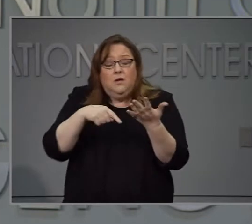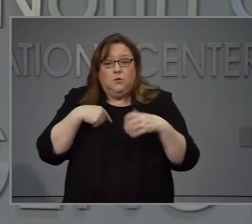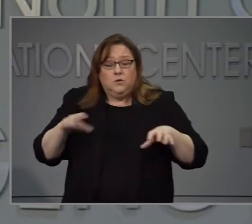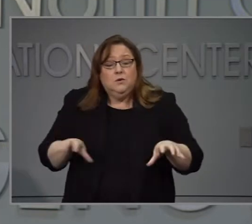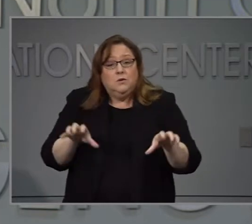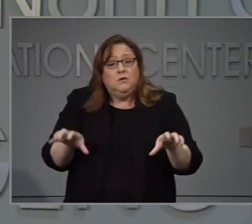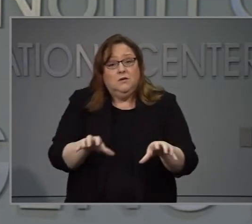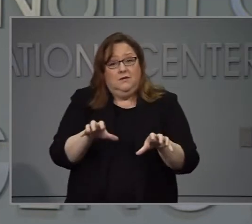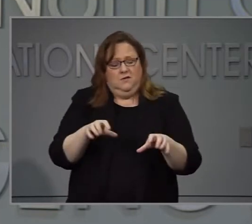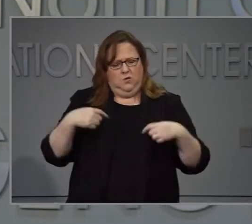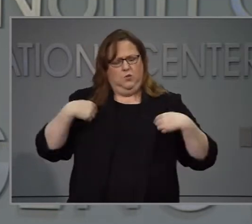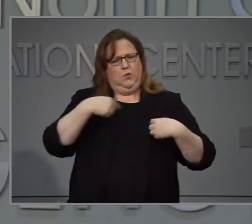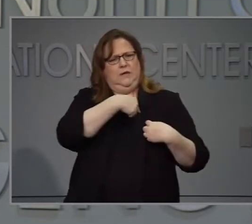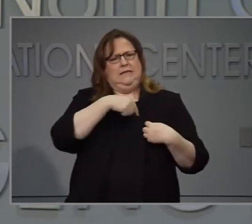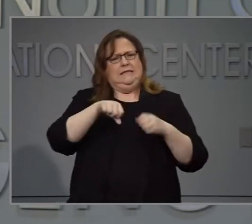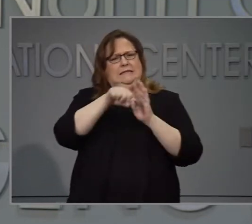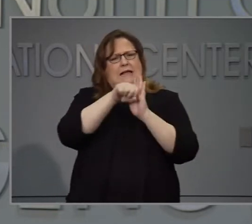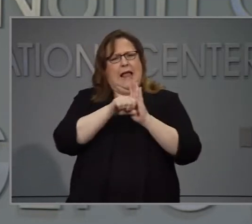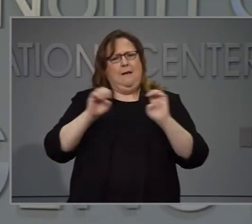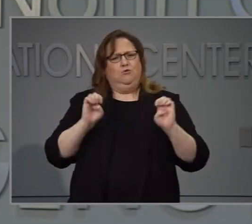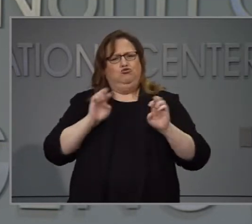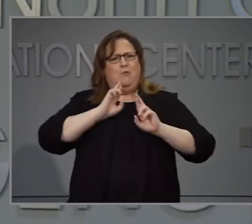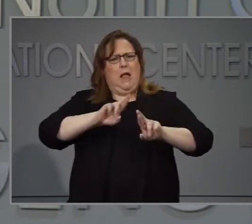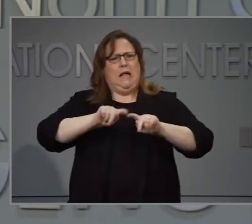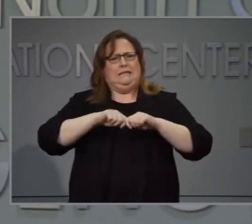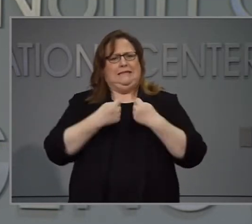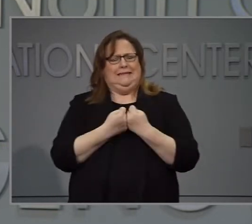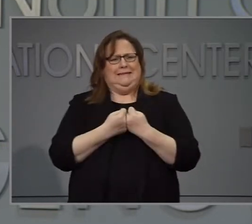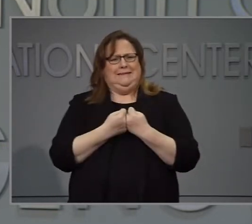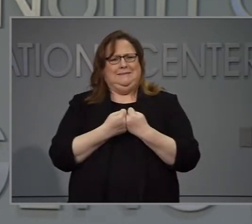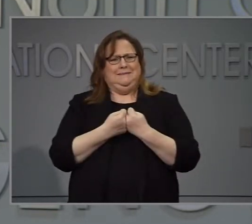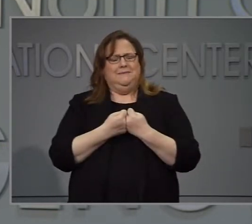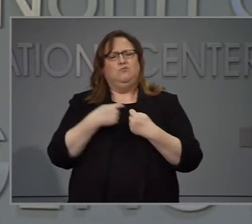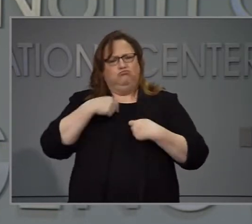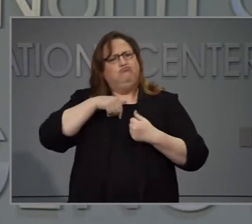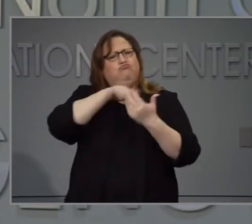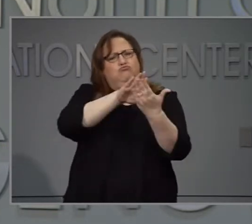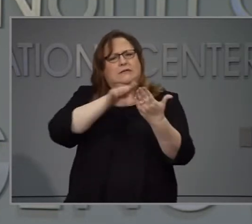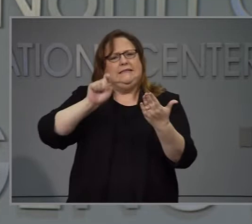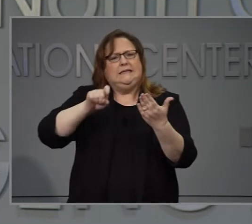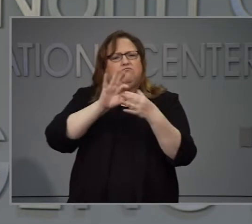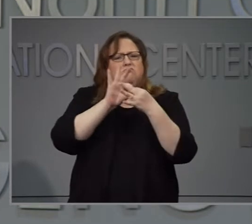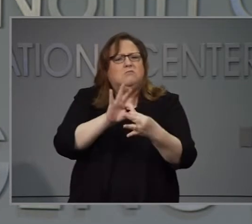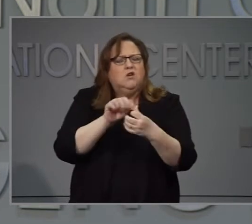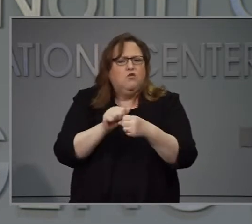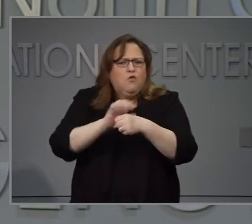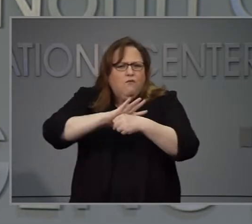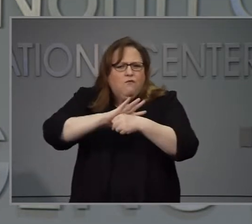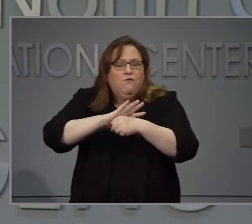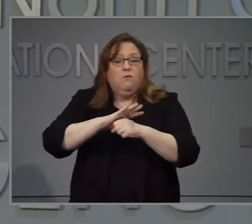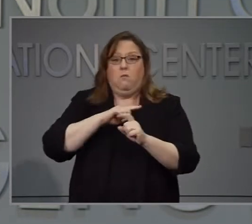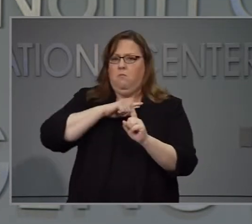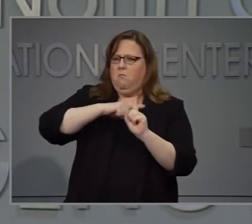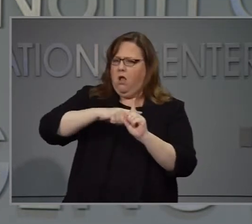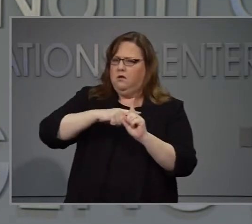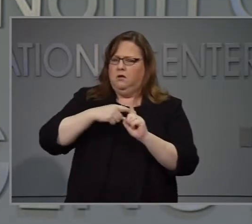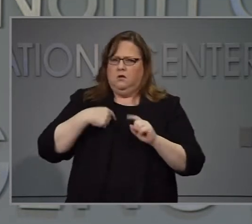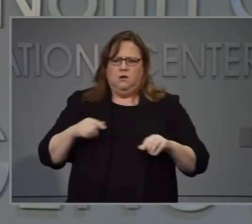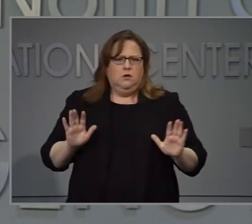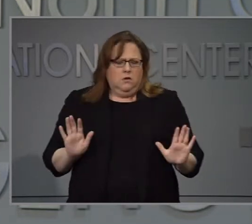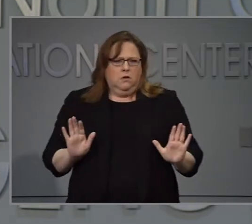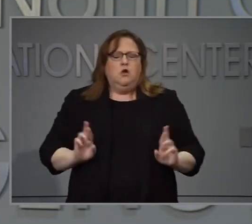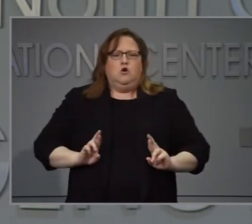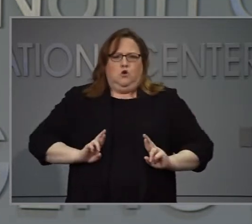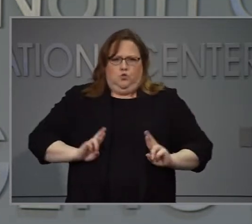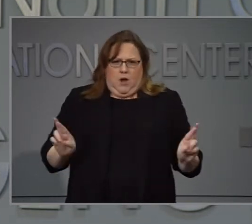está sachs estas prioridades y acciones nos permiten a nosotros enfocarnos en las necesidades relacionados